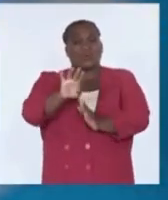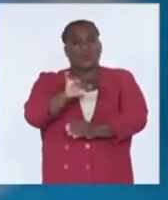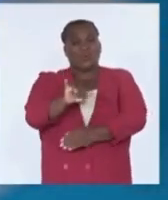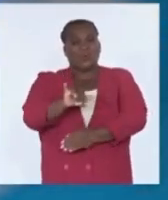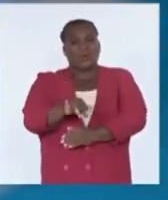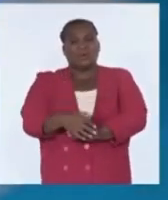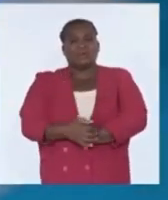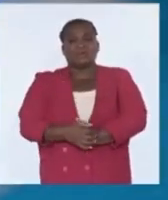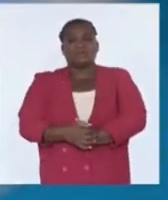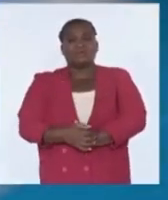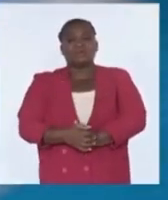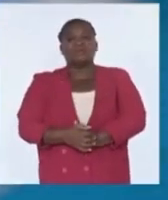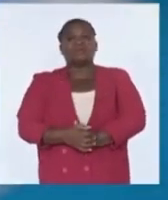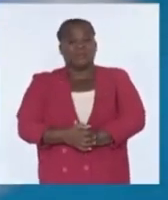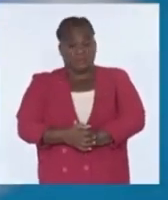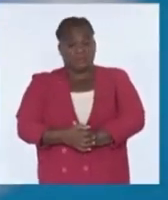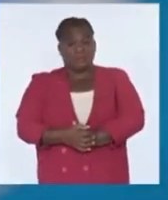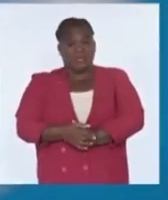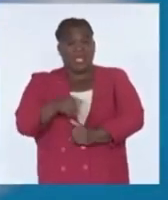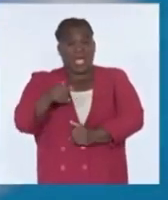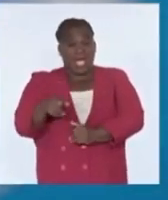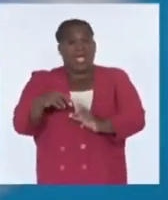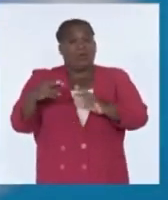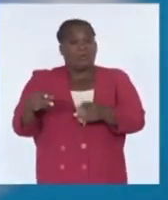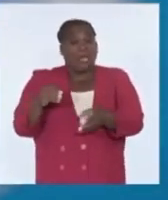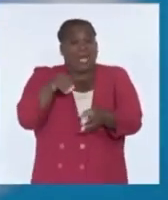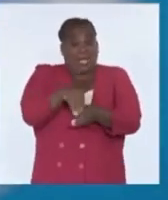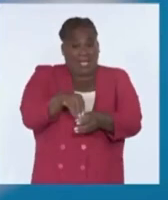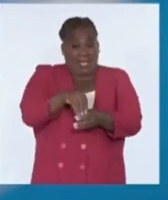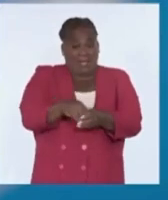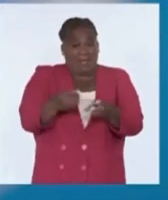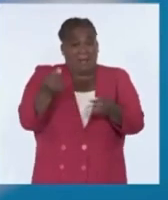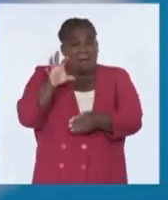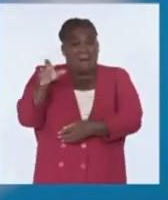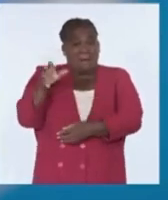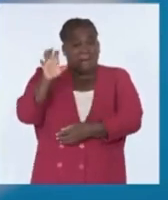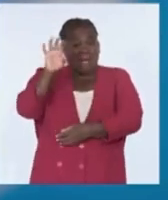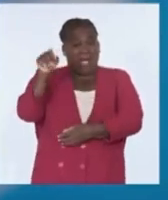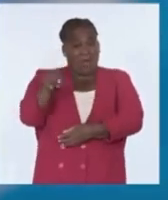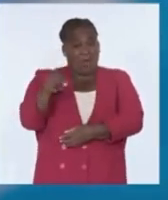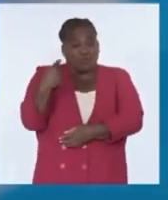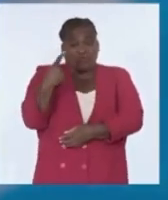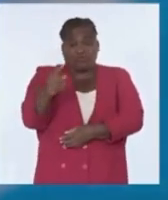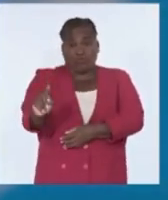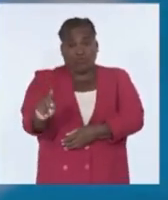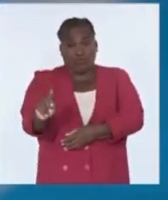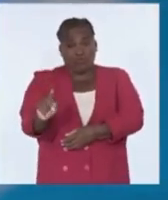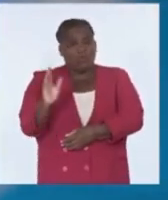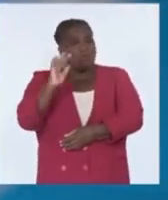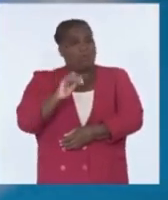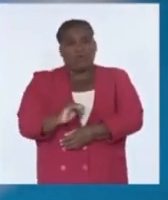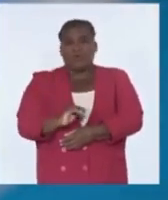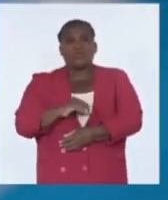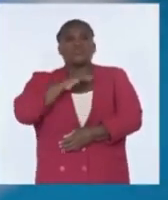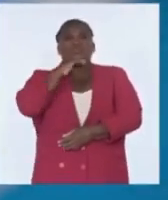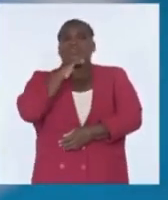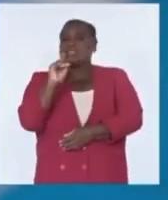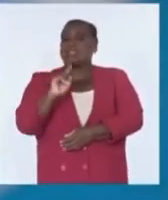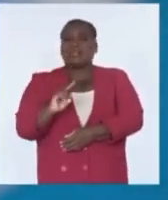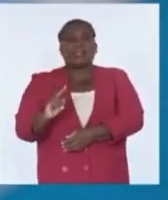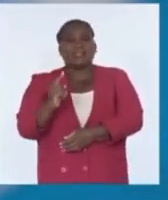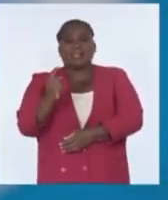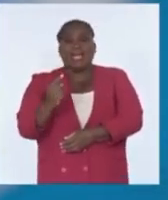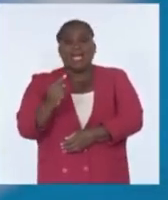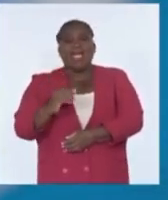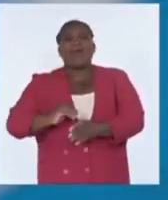embargo Incluso el refinanciamiento de los bancos multilaterales de desarrollo por sí solo no no sería suficiente para cubrir las necesidades